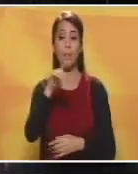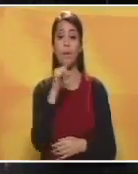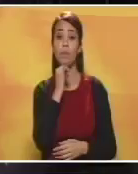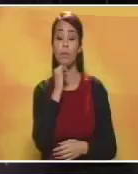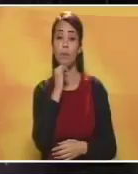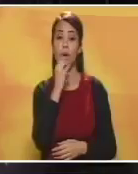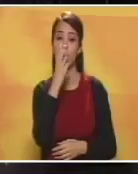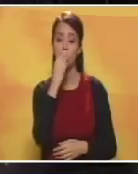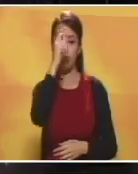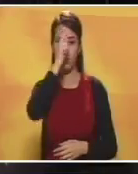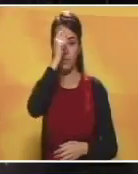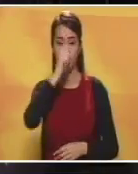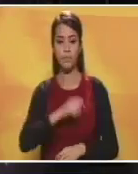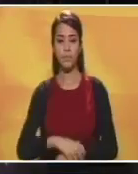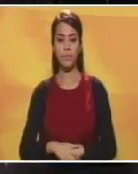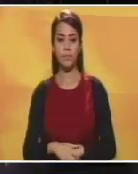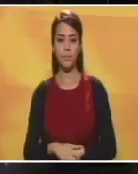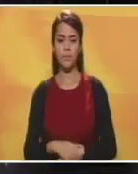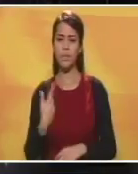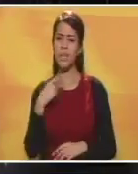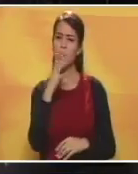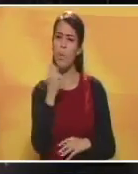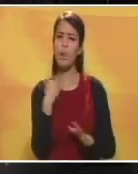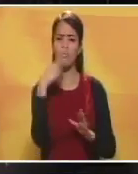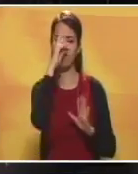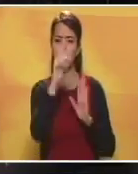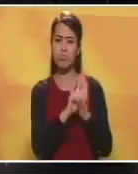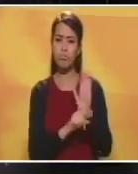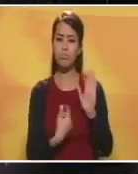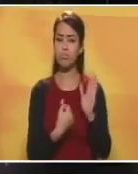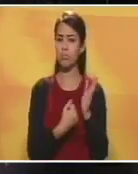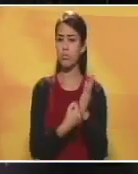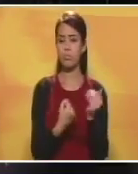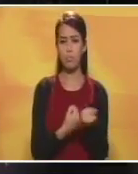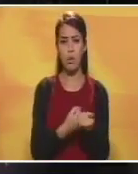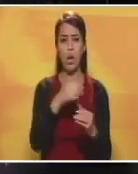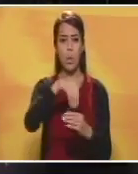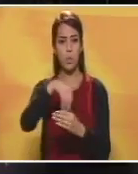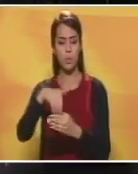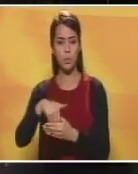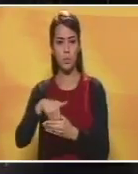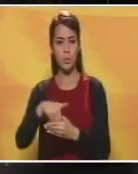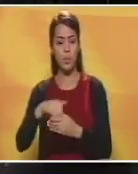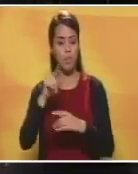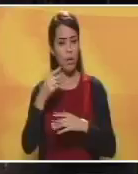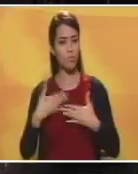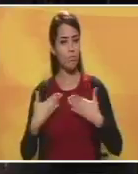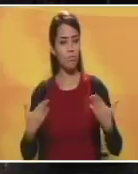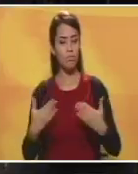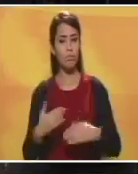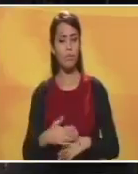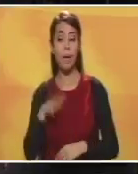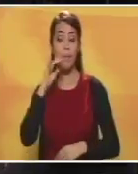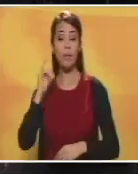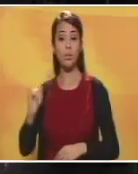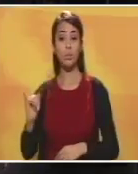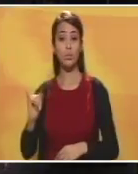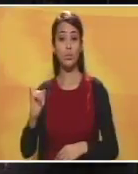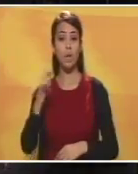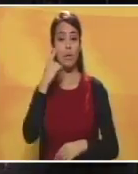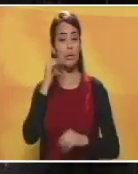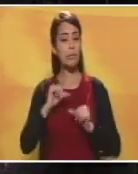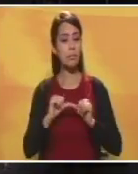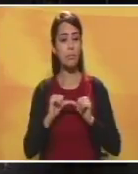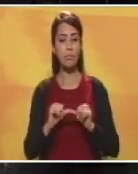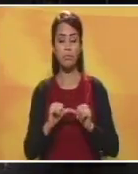señalaba Henry Falcón que pese al incumplimiento de esas disposiciones que él denuncia, se mantiene